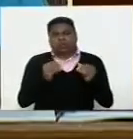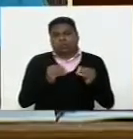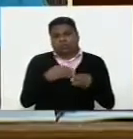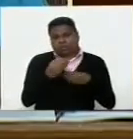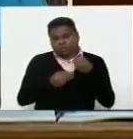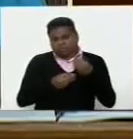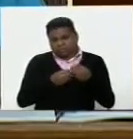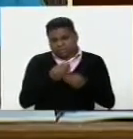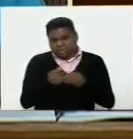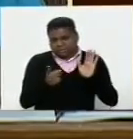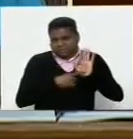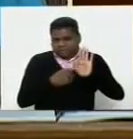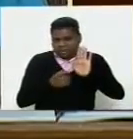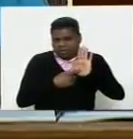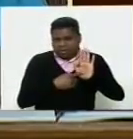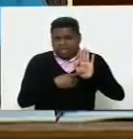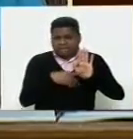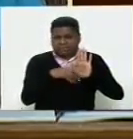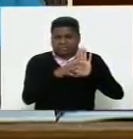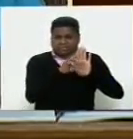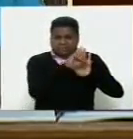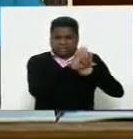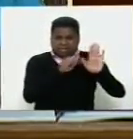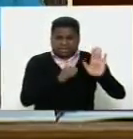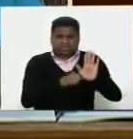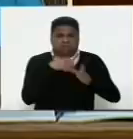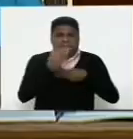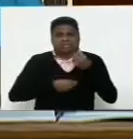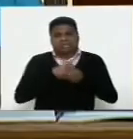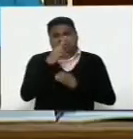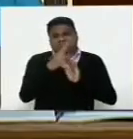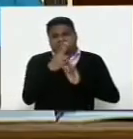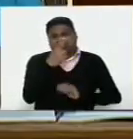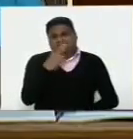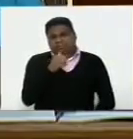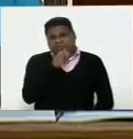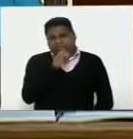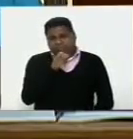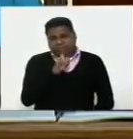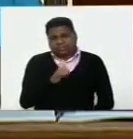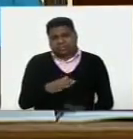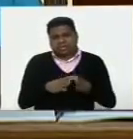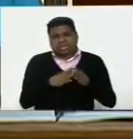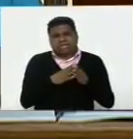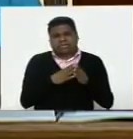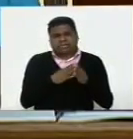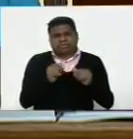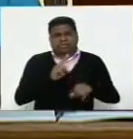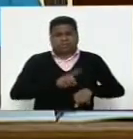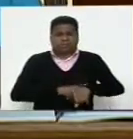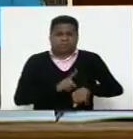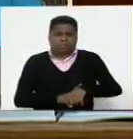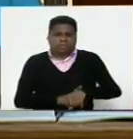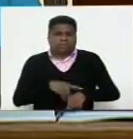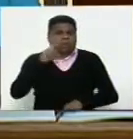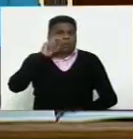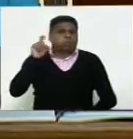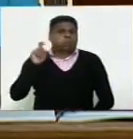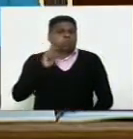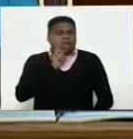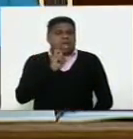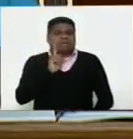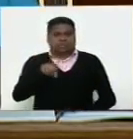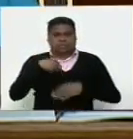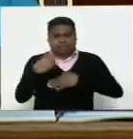en este decreto constituyente, exigir su cumplimiento y denunciar su amenaza o vulneración durante la gestación, trabajo de